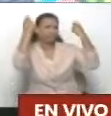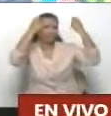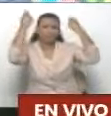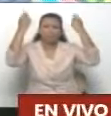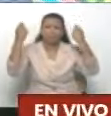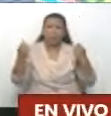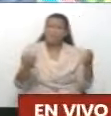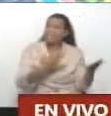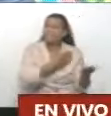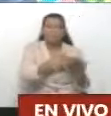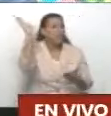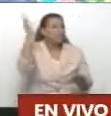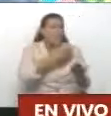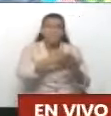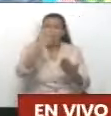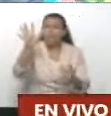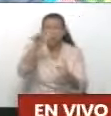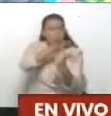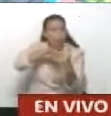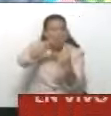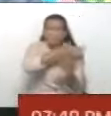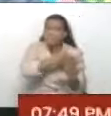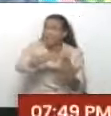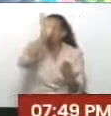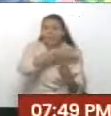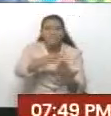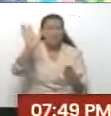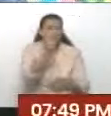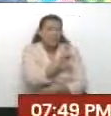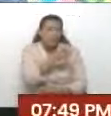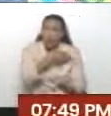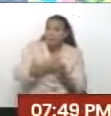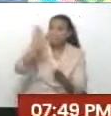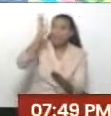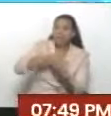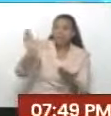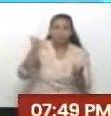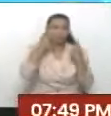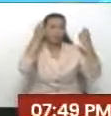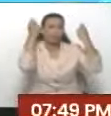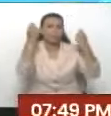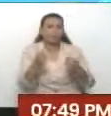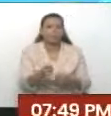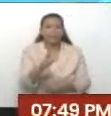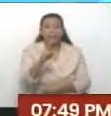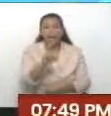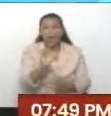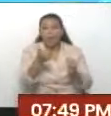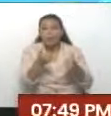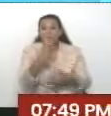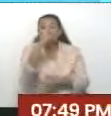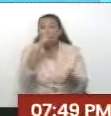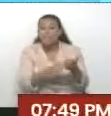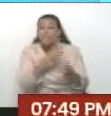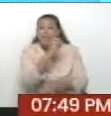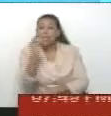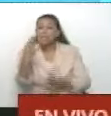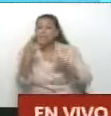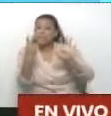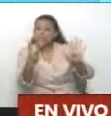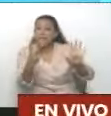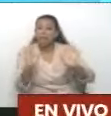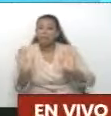pueda. En la manipulación de supuestamente... No, empezó la campaña 2007. Yo me iría demasiado,